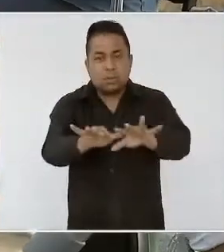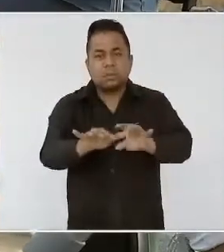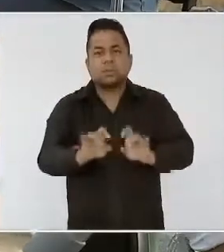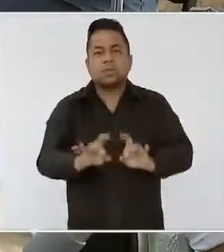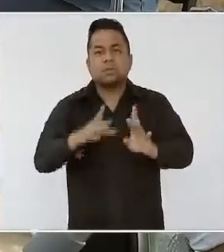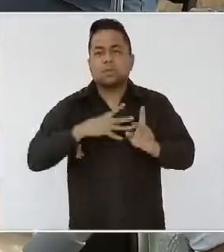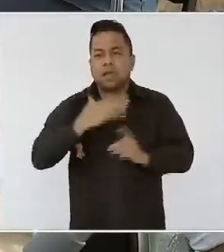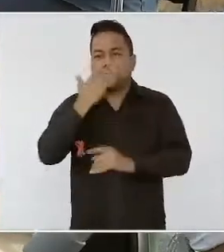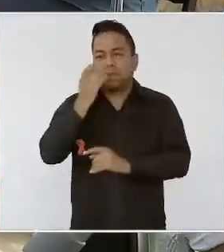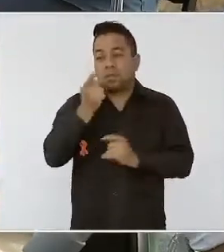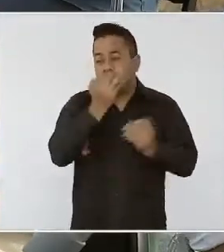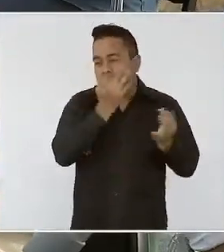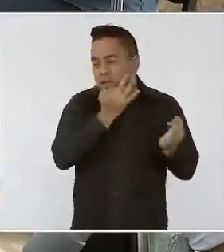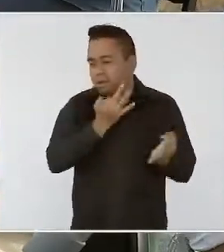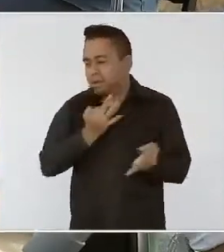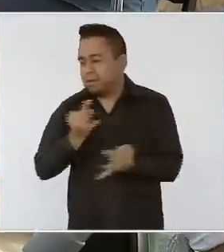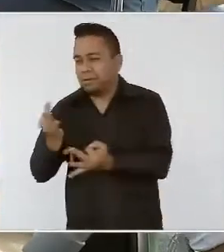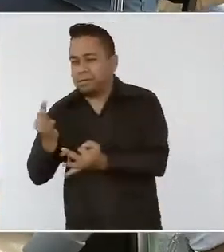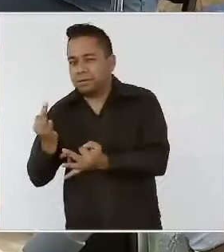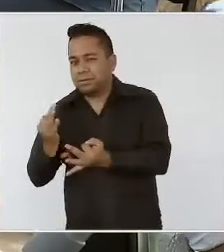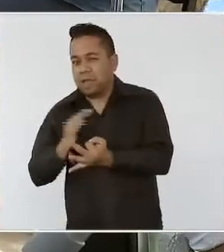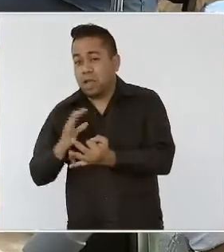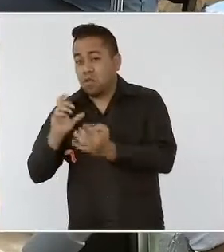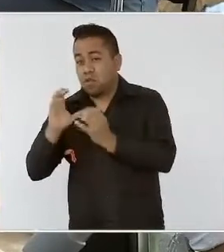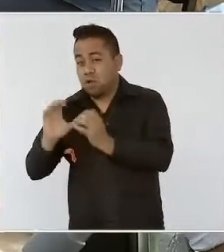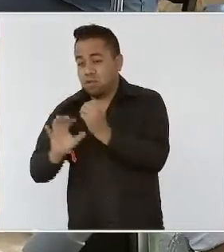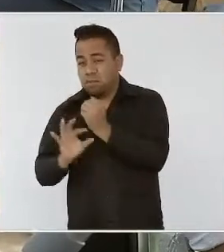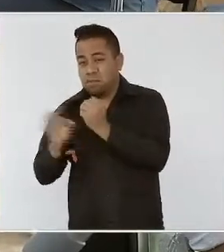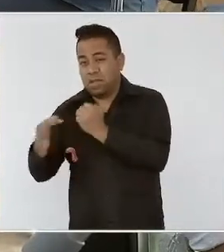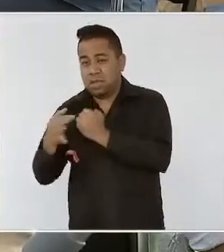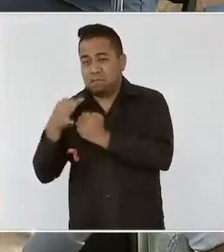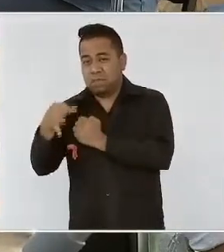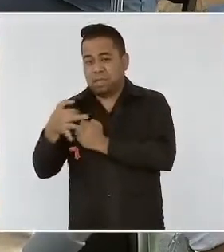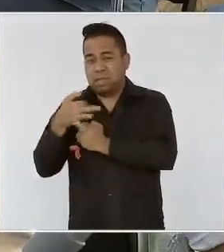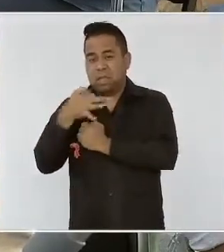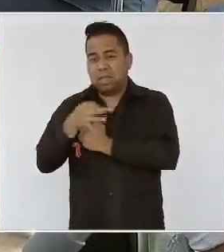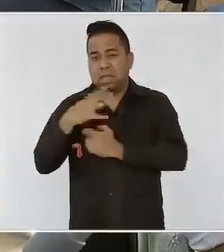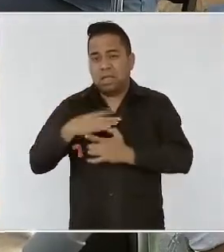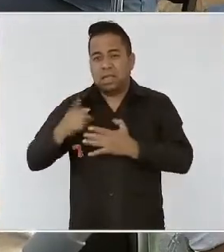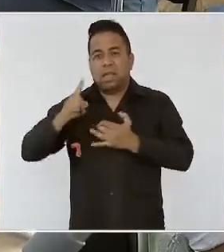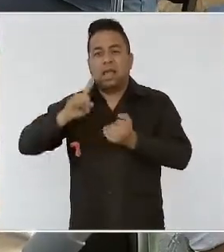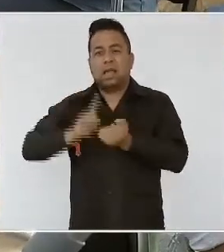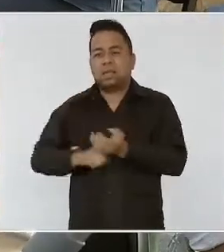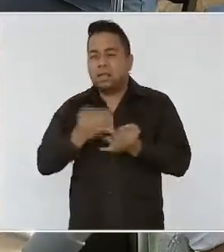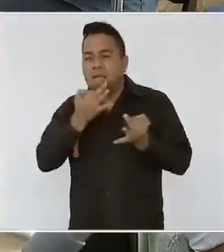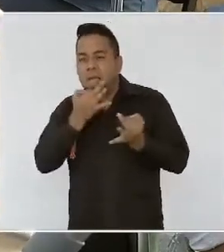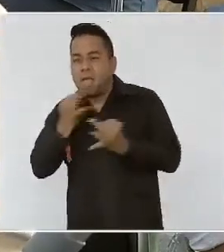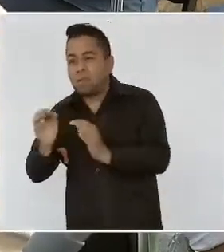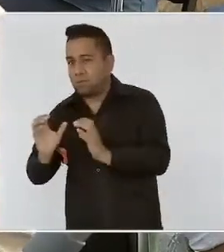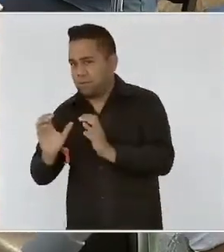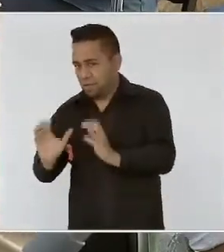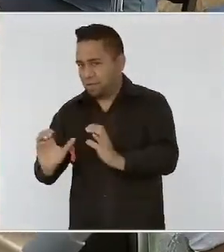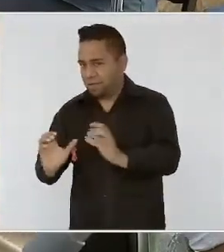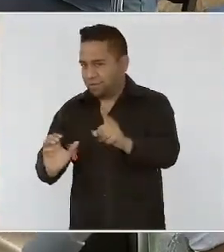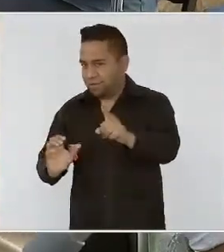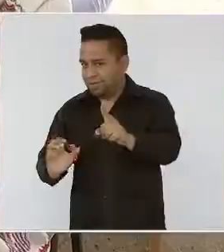tramposas flores, espinas revestidas con el follaje de la delicia.